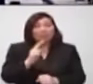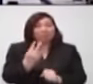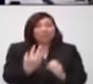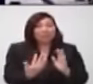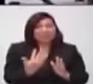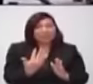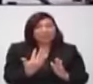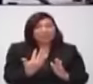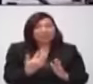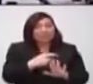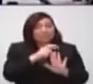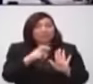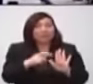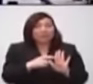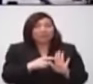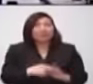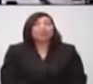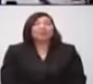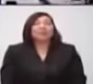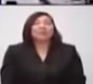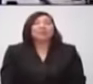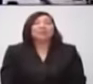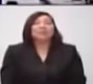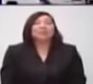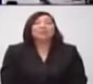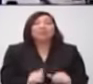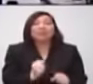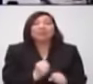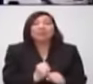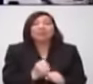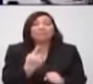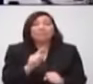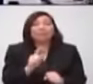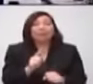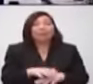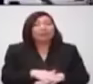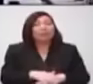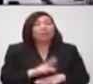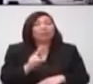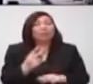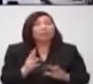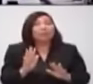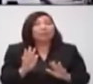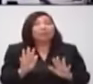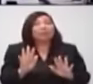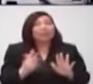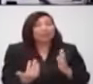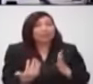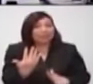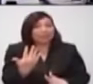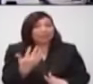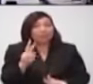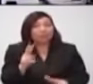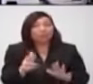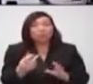2015 en proyectos que se habían trabajado para la gestión 2015-2018, solo